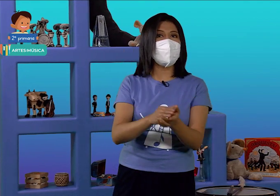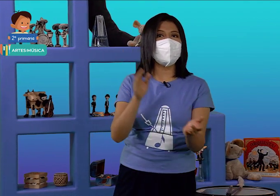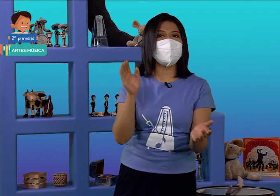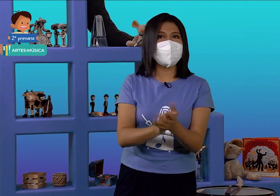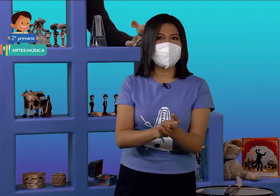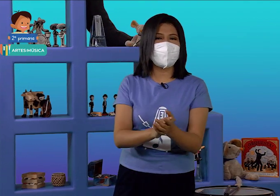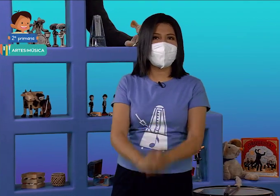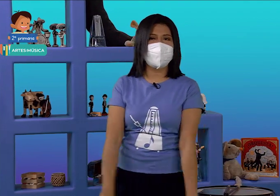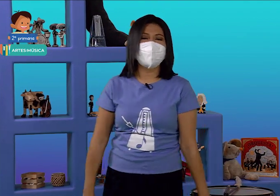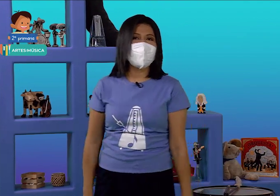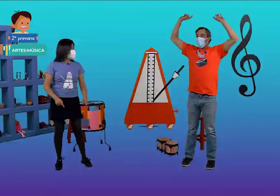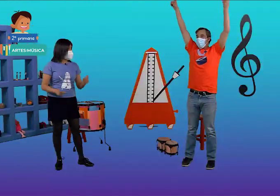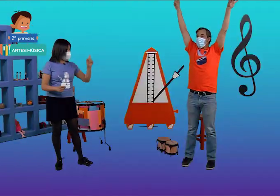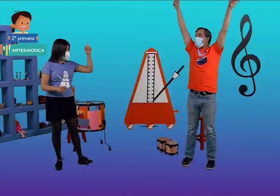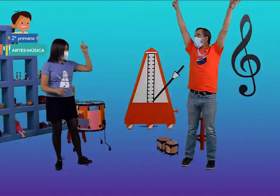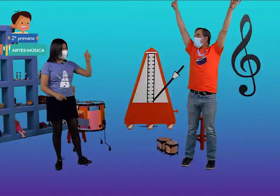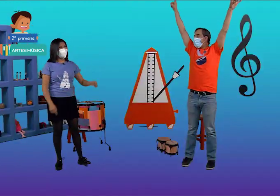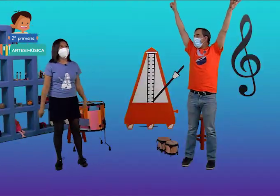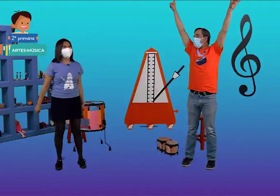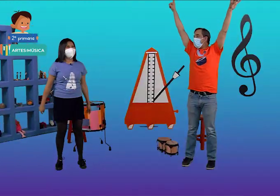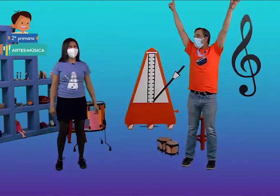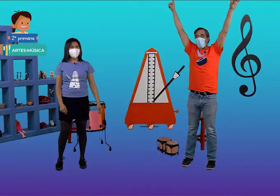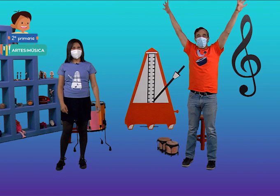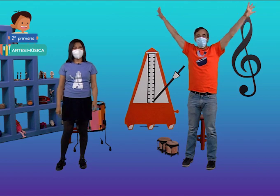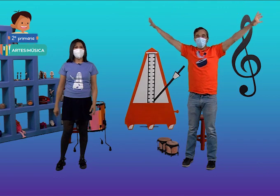el pulso con las palmas. ¡Música!